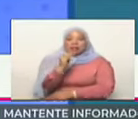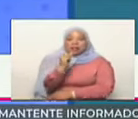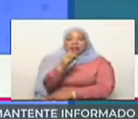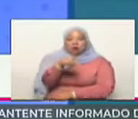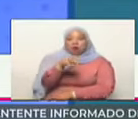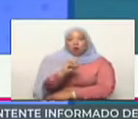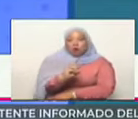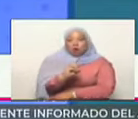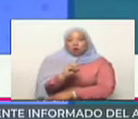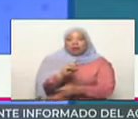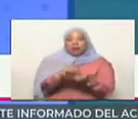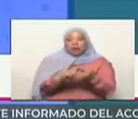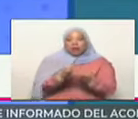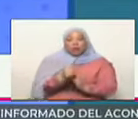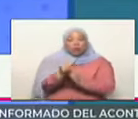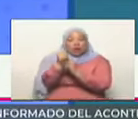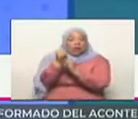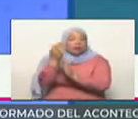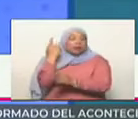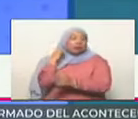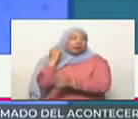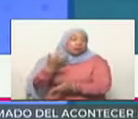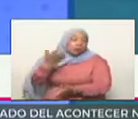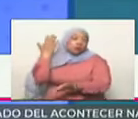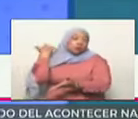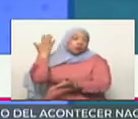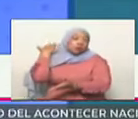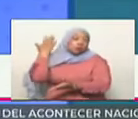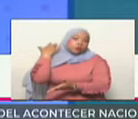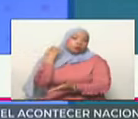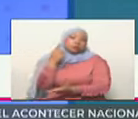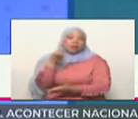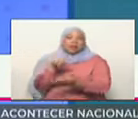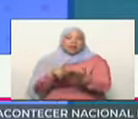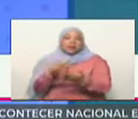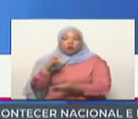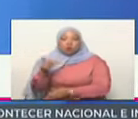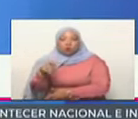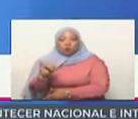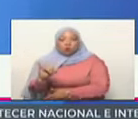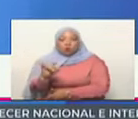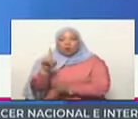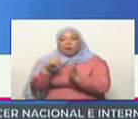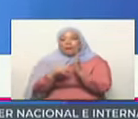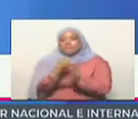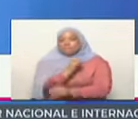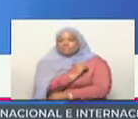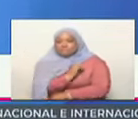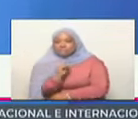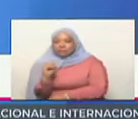momento inicia el origen del pueblo Pemón. Estamos hablando de miles de años. Miles de años. Ya,